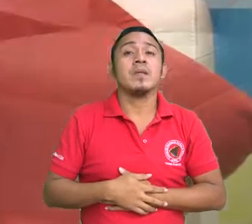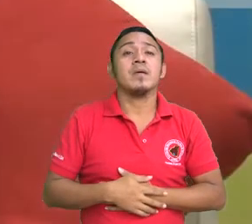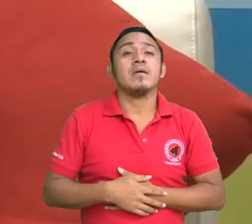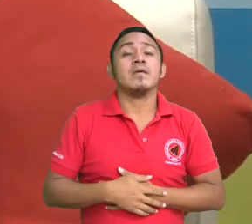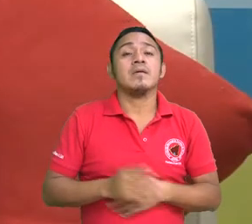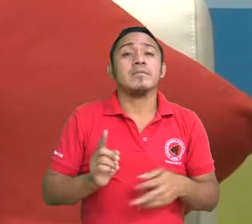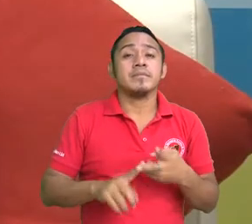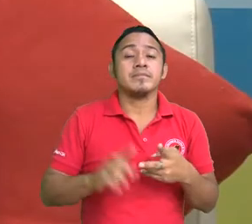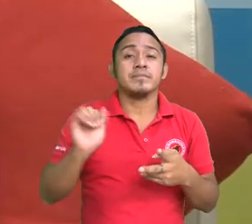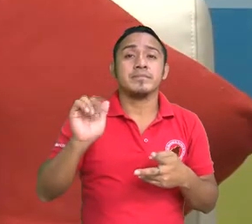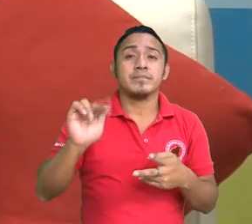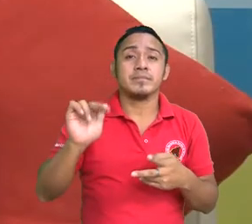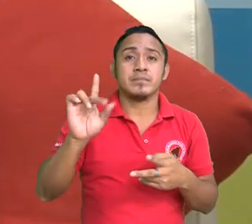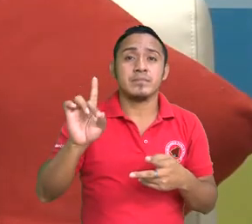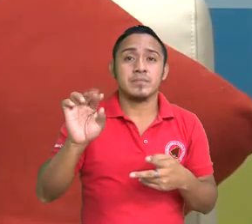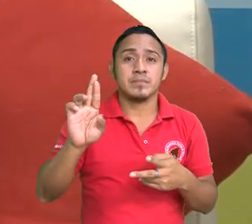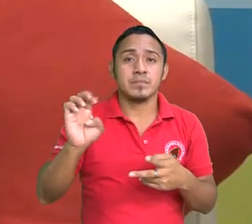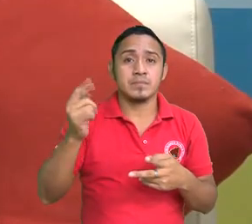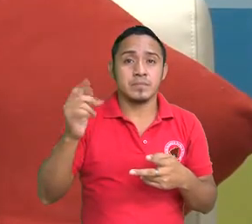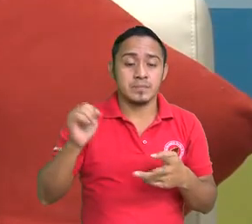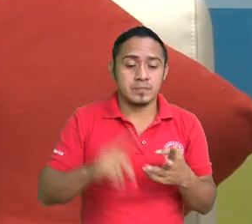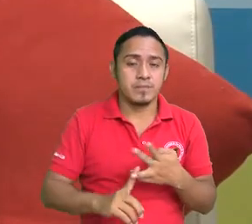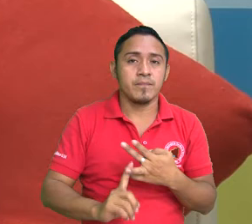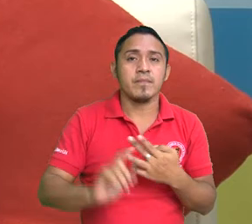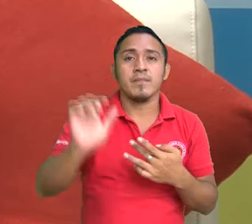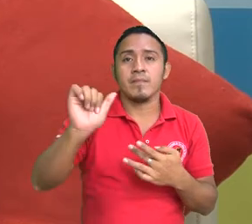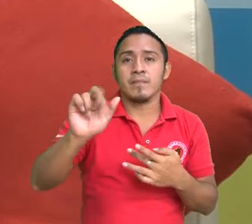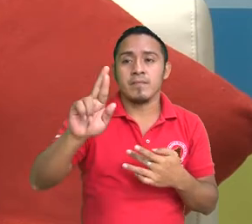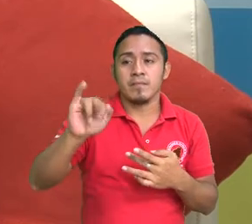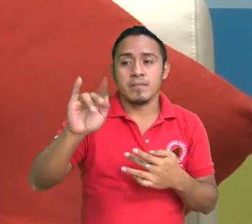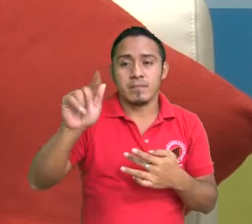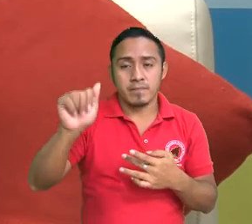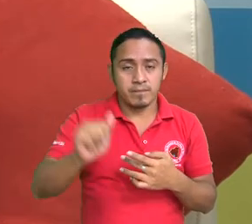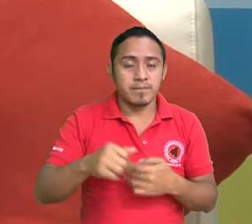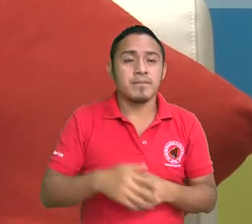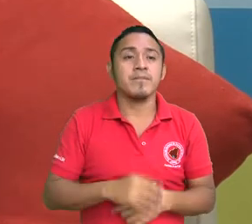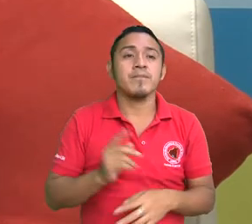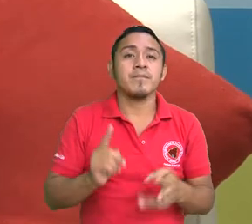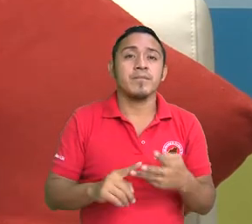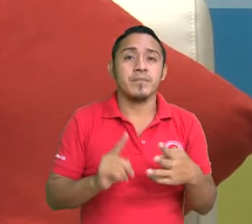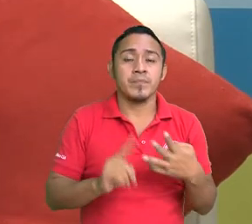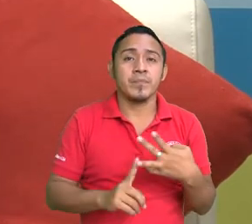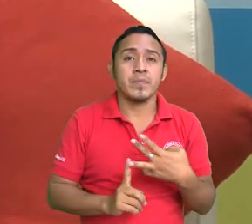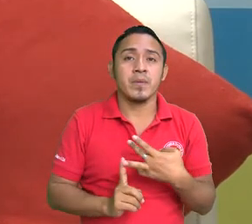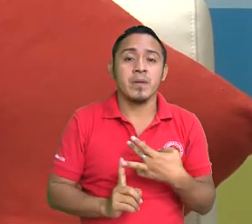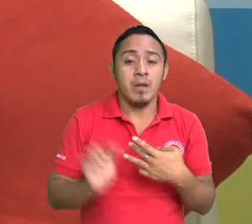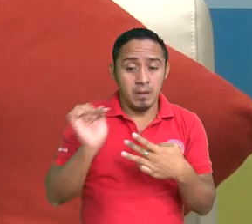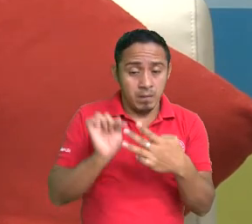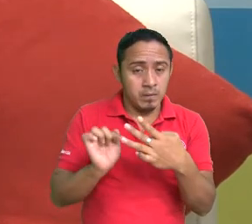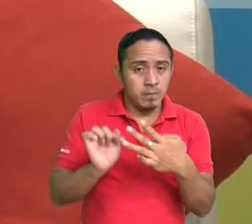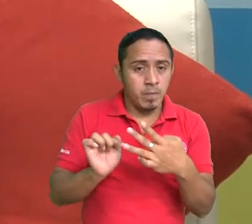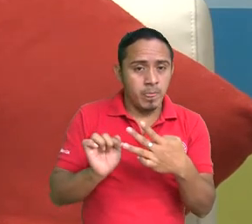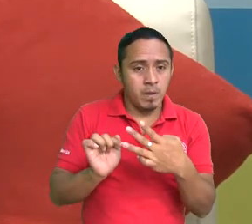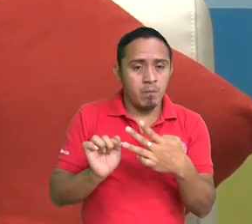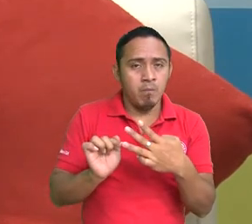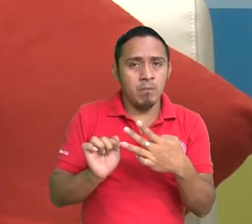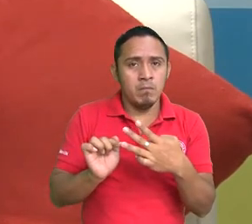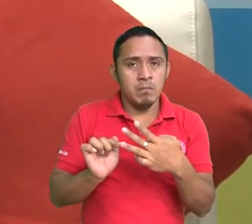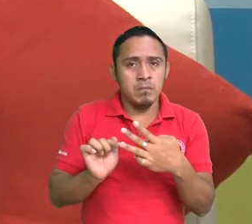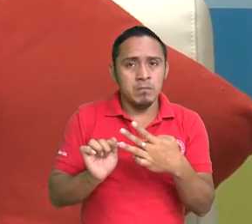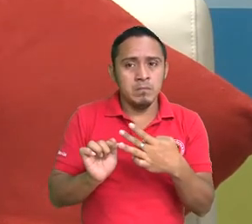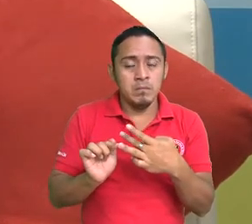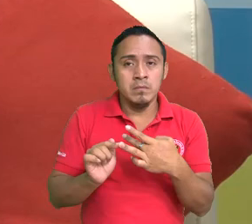común, la alopecia areata, que es la alopecia que viene en parche, que ese tipo de alopecia, el origen